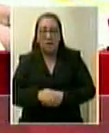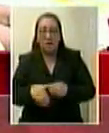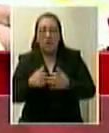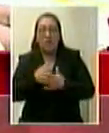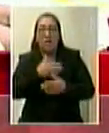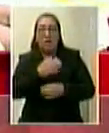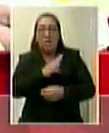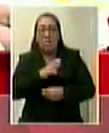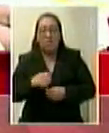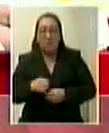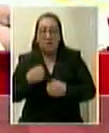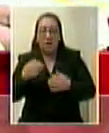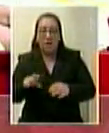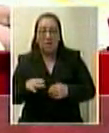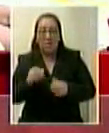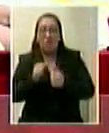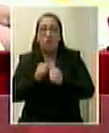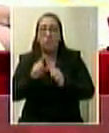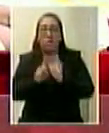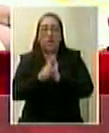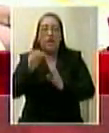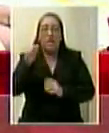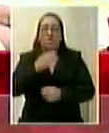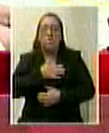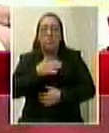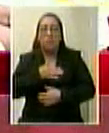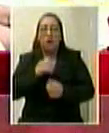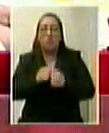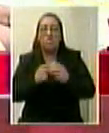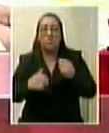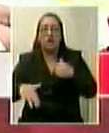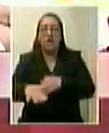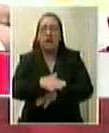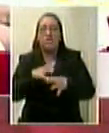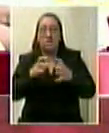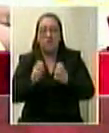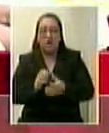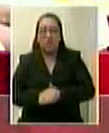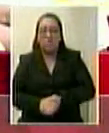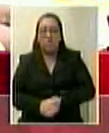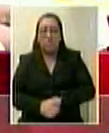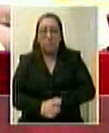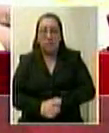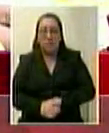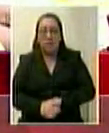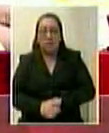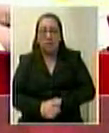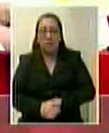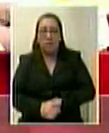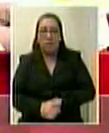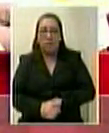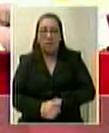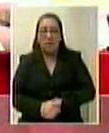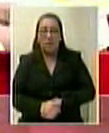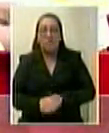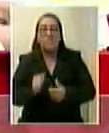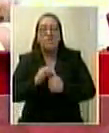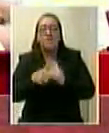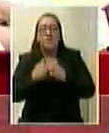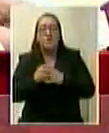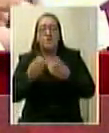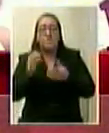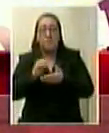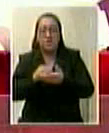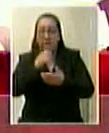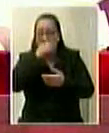Estado, afectando su derecho de propiedad sobre los terrenos eriazos que son utilizados por Shogun sin las limitaciones que la ley